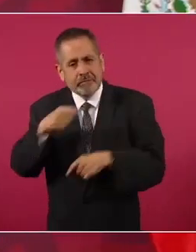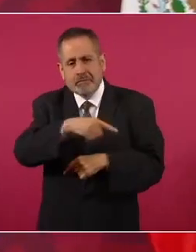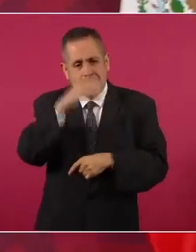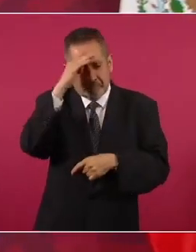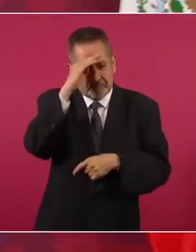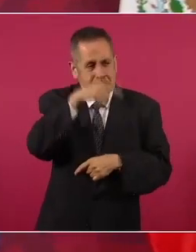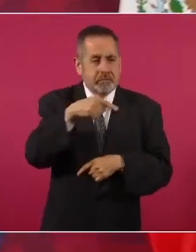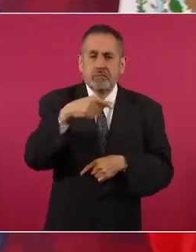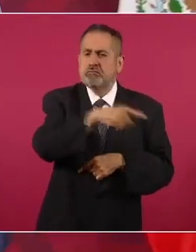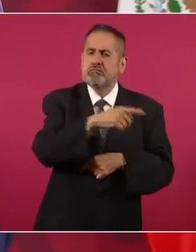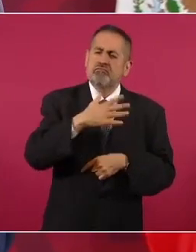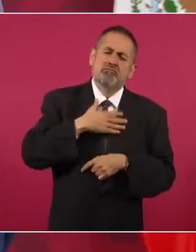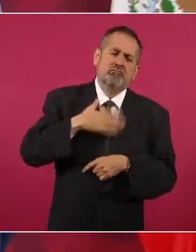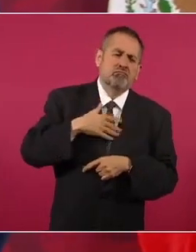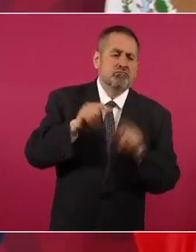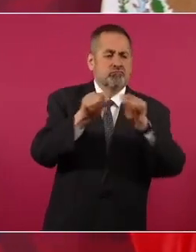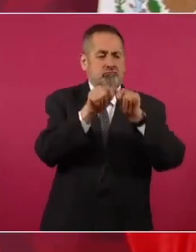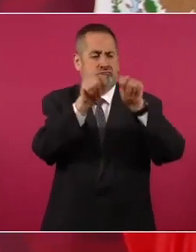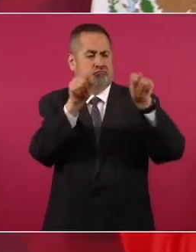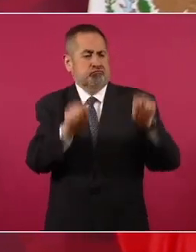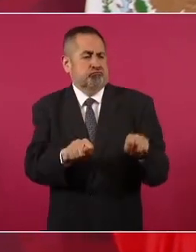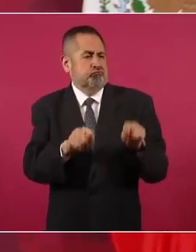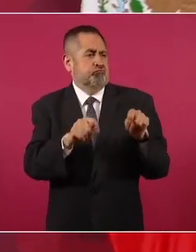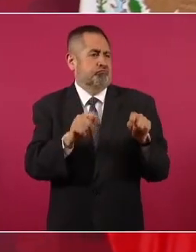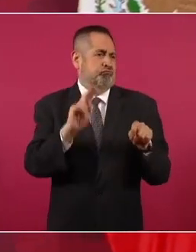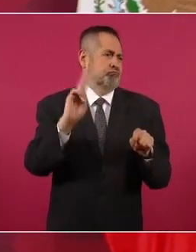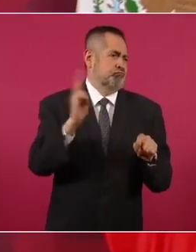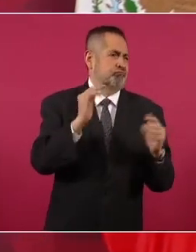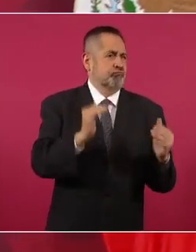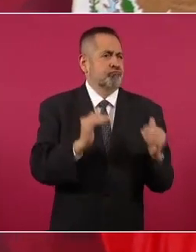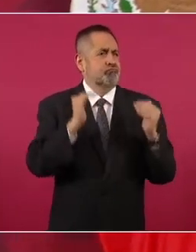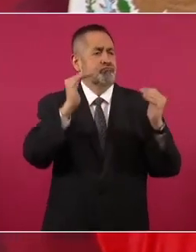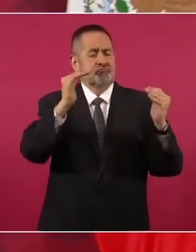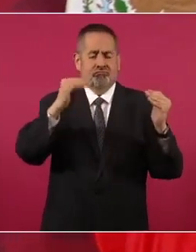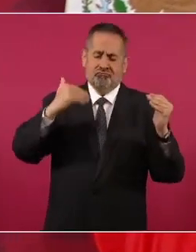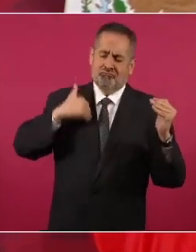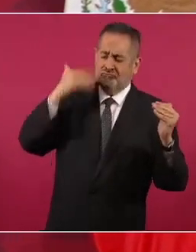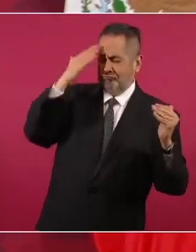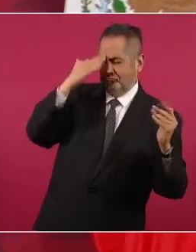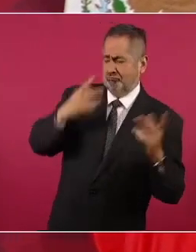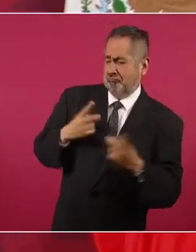tienen títulos académicos, ya son